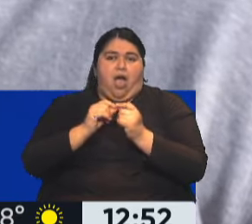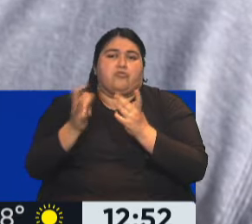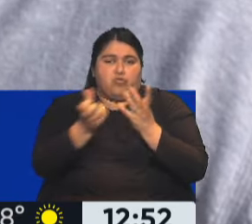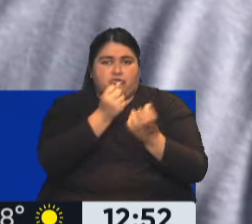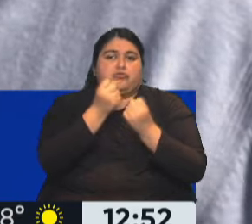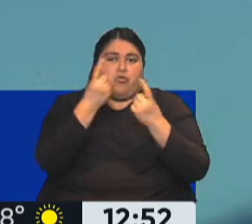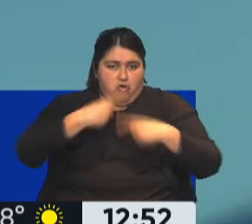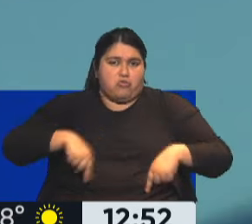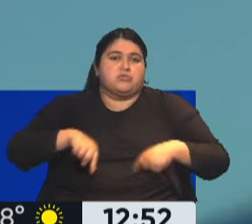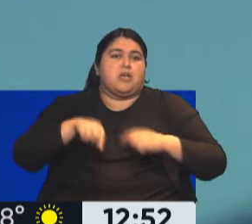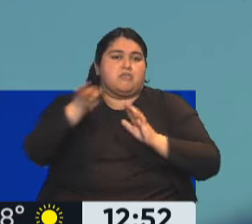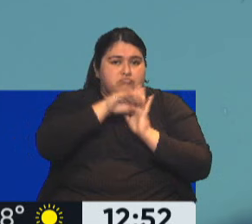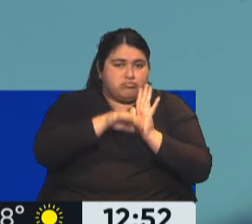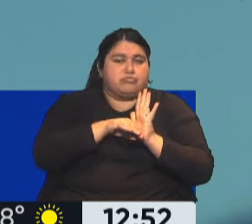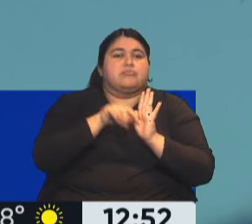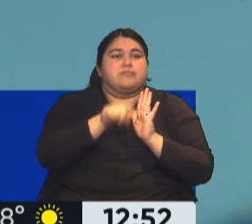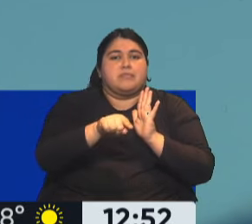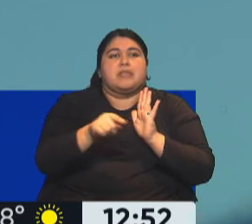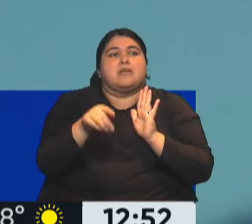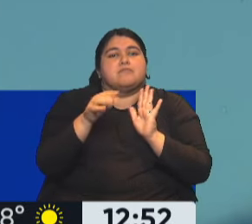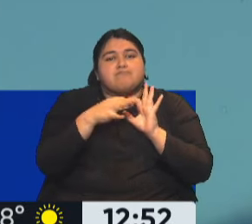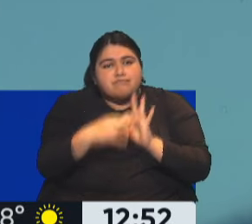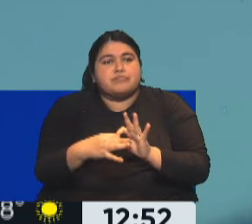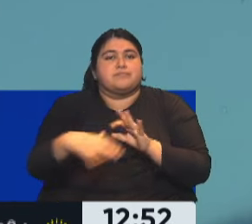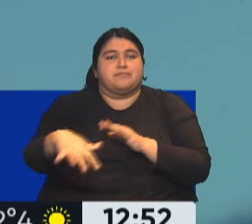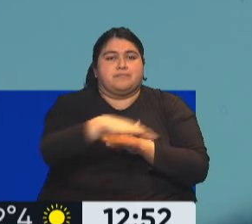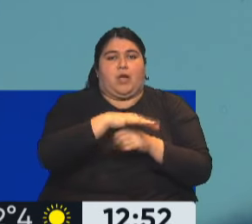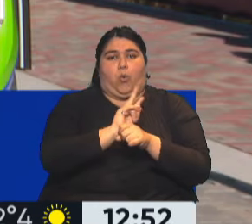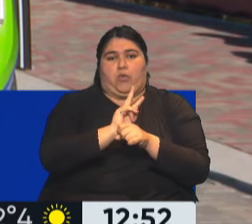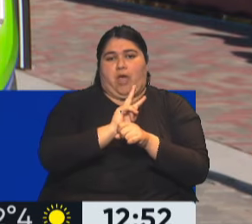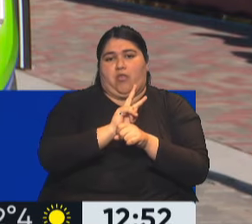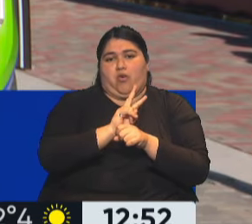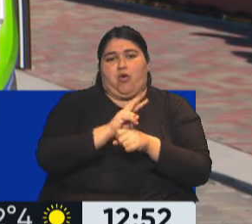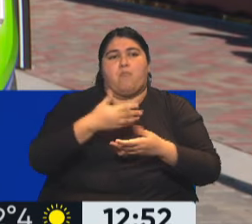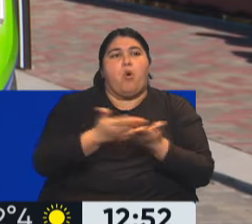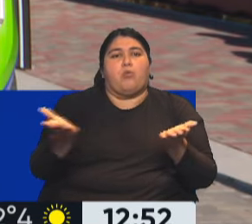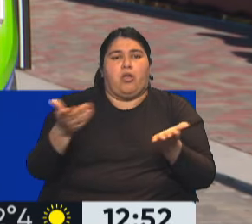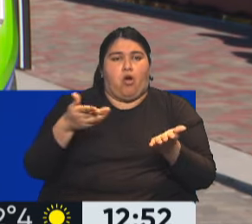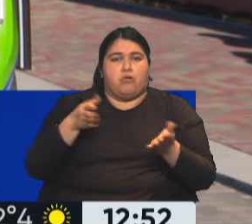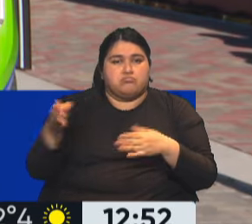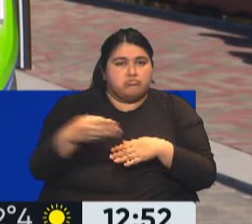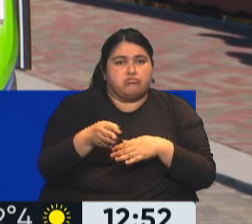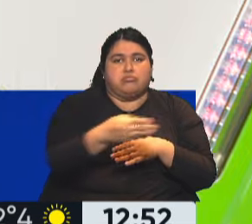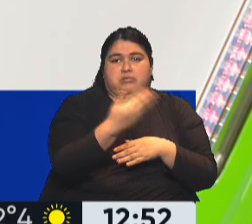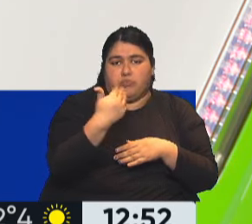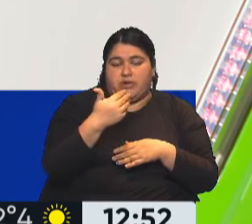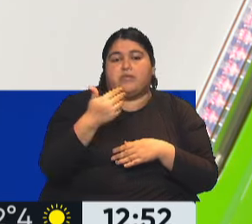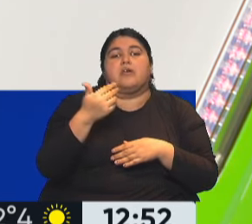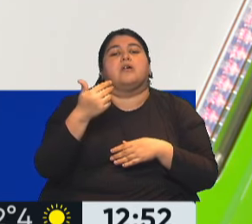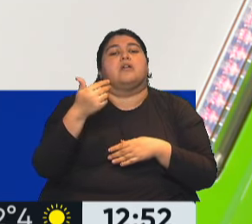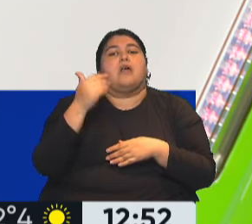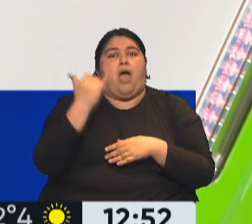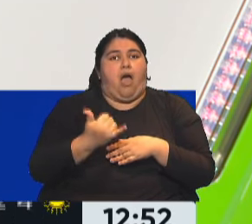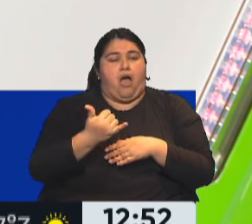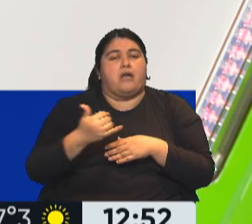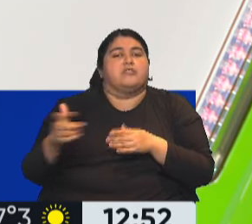homologarlo y poderlo llevar a la vía pública. Esa es la intención que tiene el IDBA respecto a esto. Tiene carga a 220,